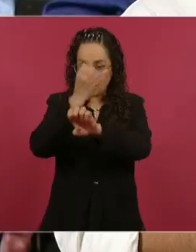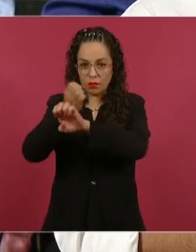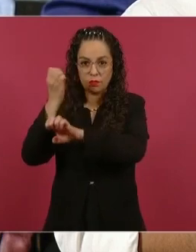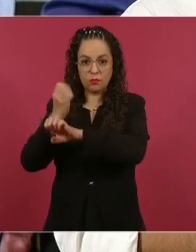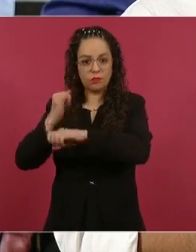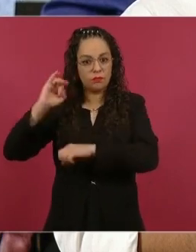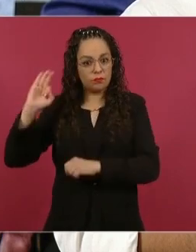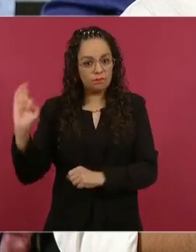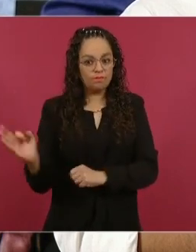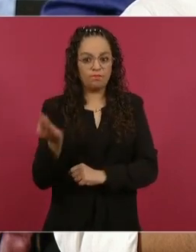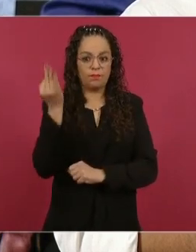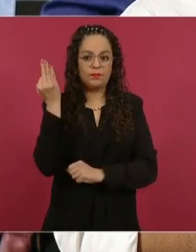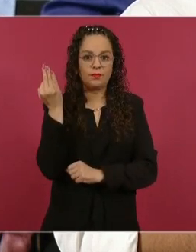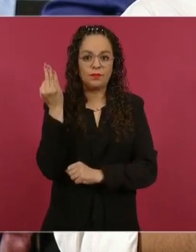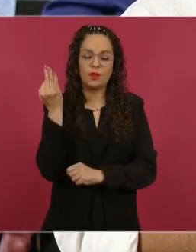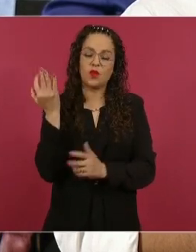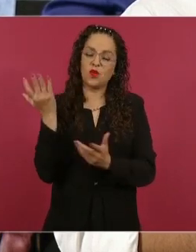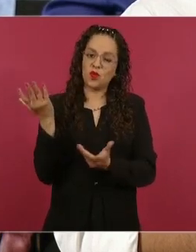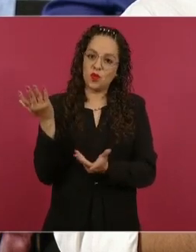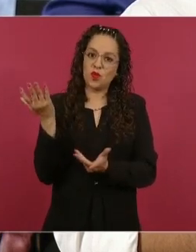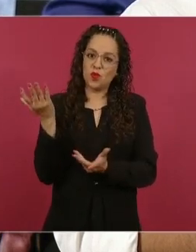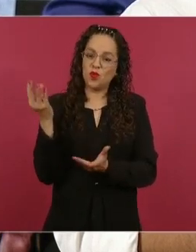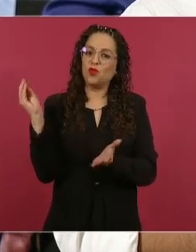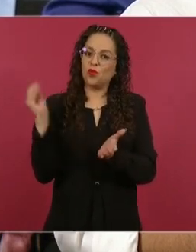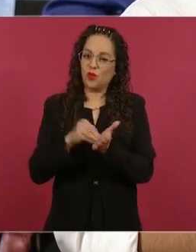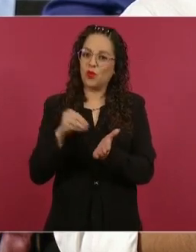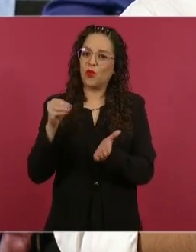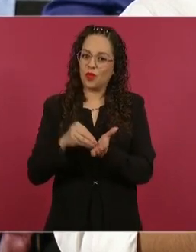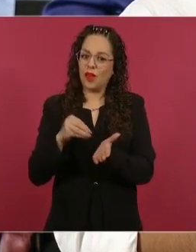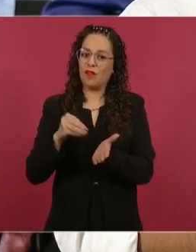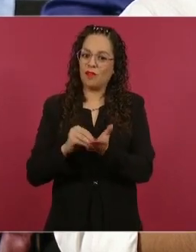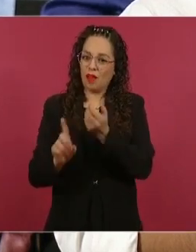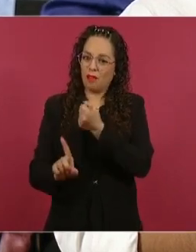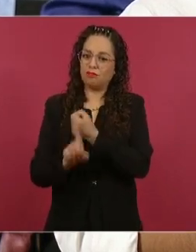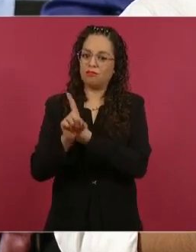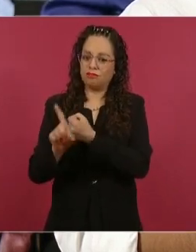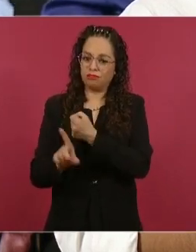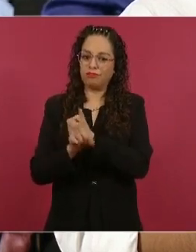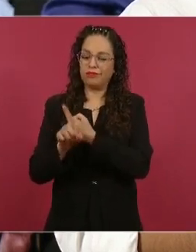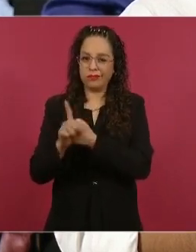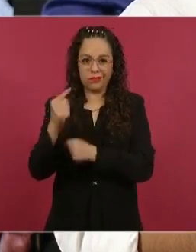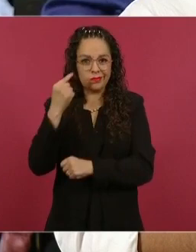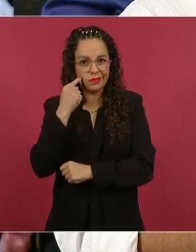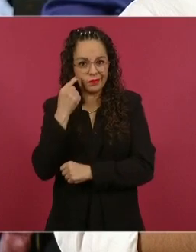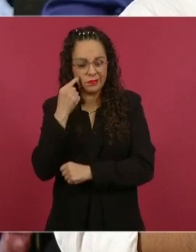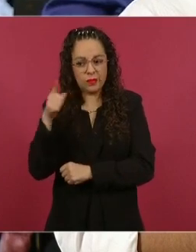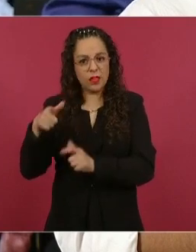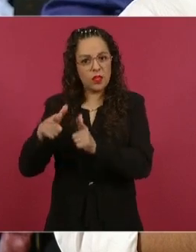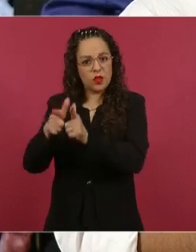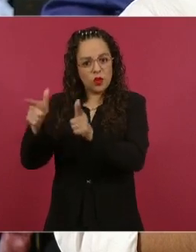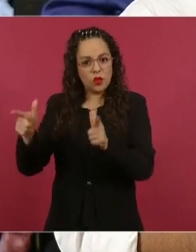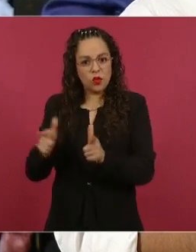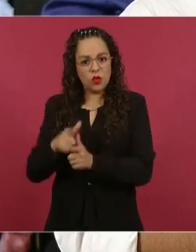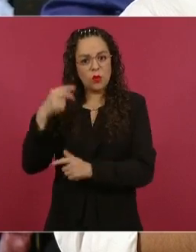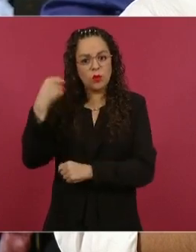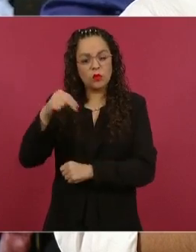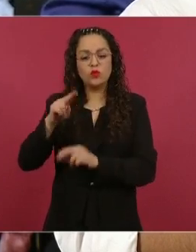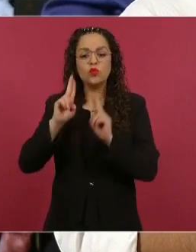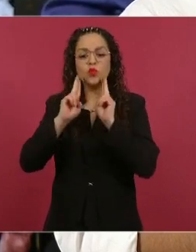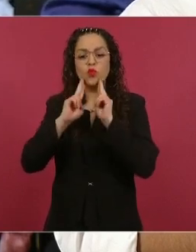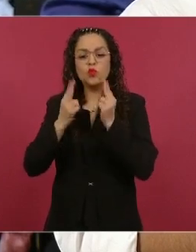Estado. Ahí sigue habiendo el problema. Hubo una manifestación de un grupo denominado Pueblos